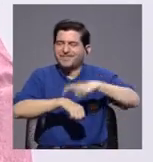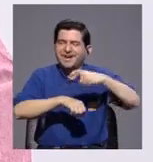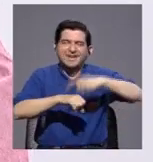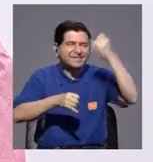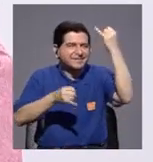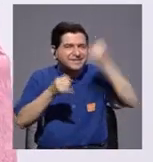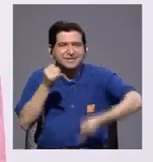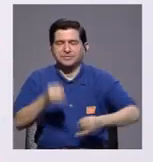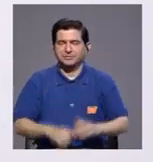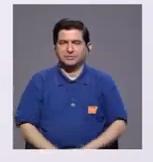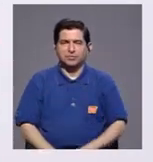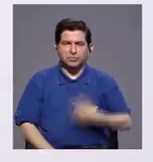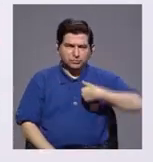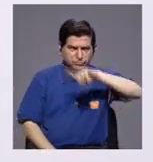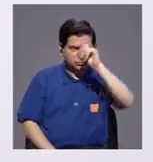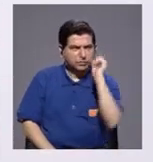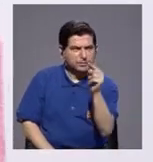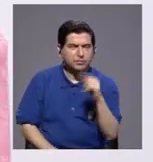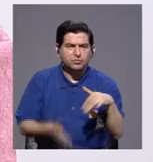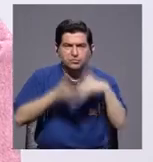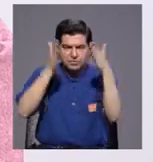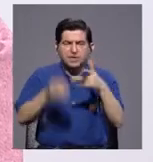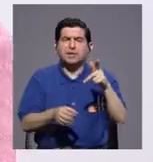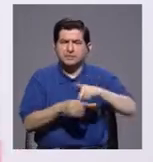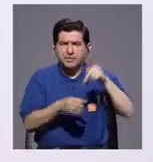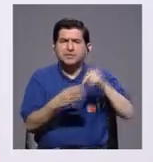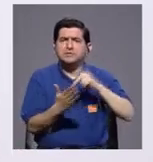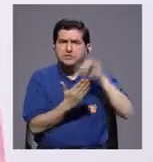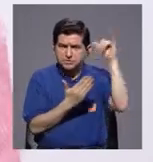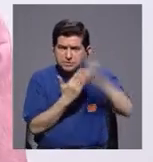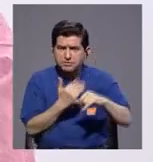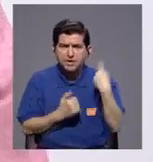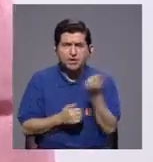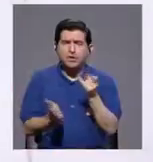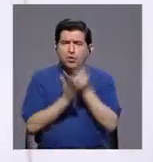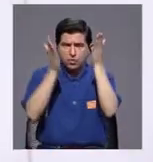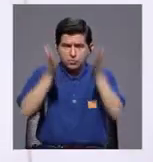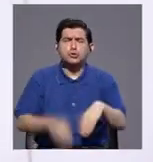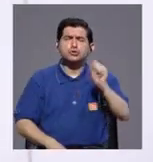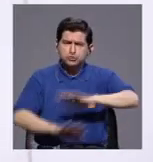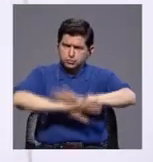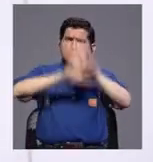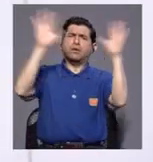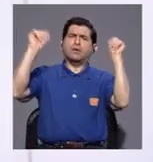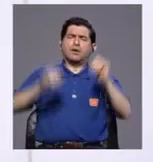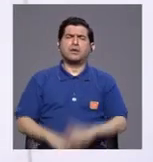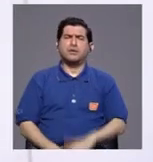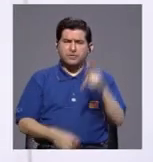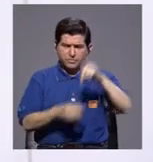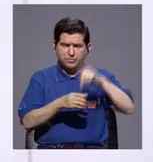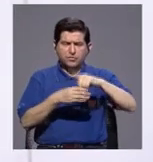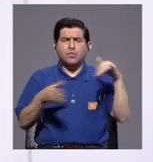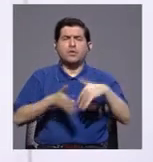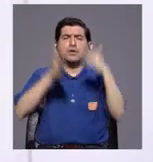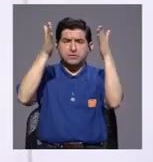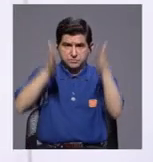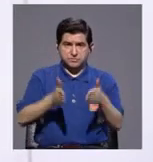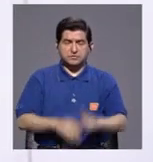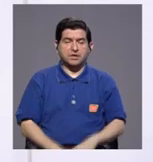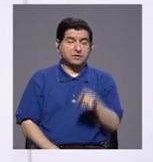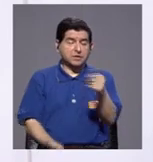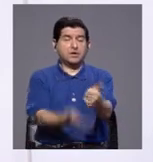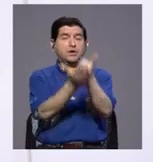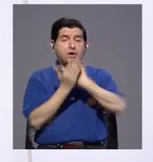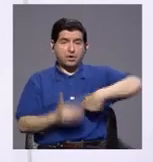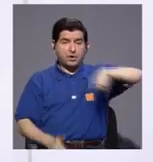yo quiero preguntarle estudiantes participa este proyecto es sólo investigar lo que si tenemos participación de estudiantes ellos nos